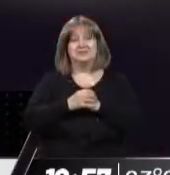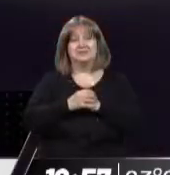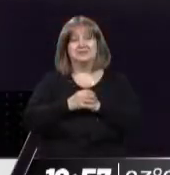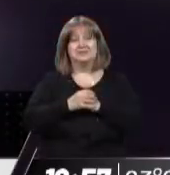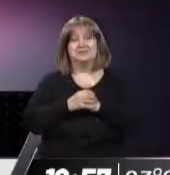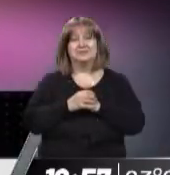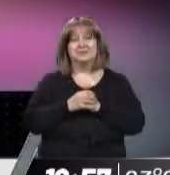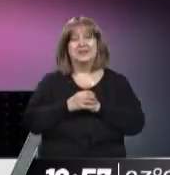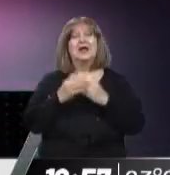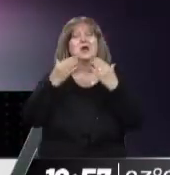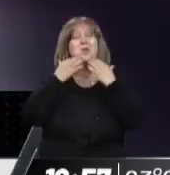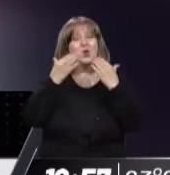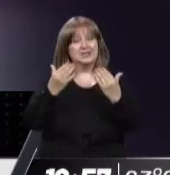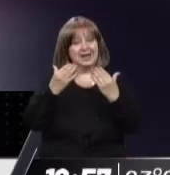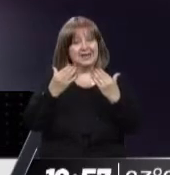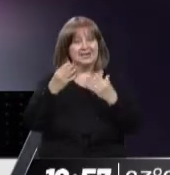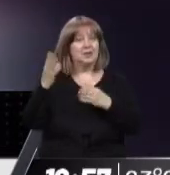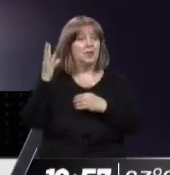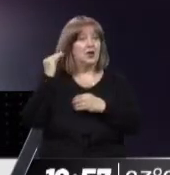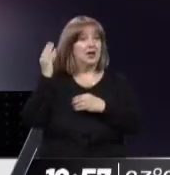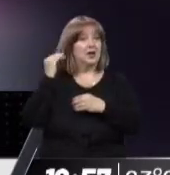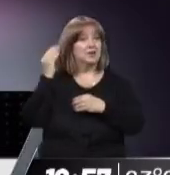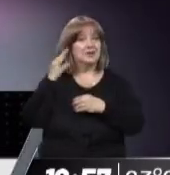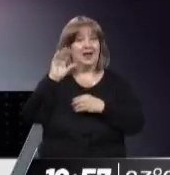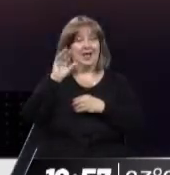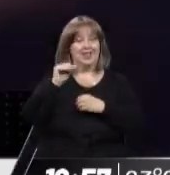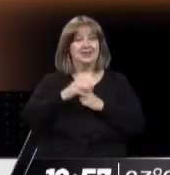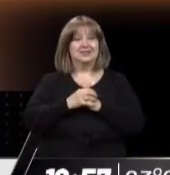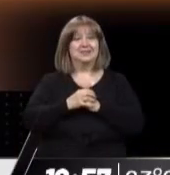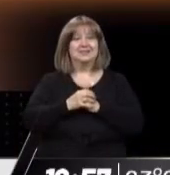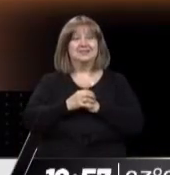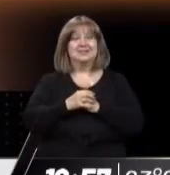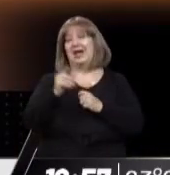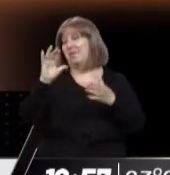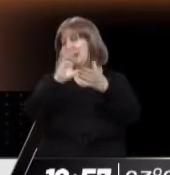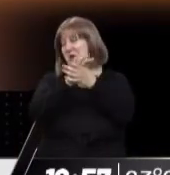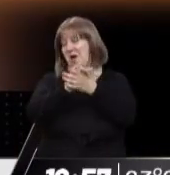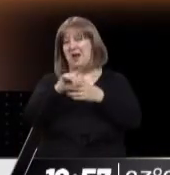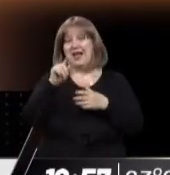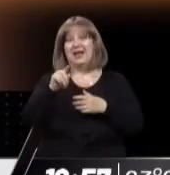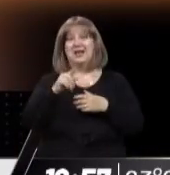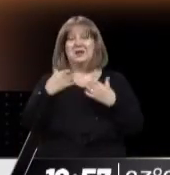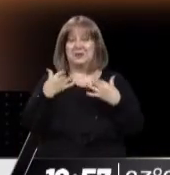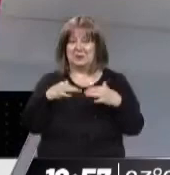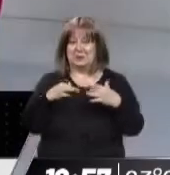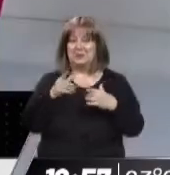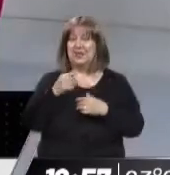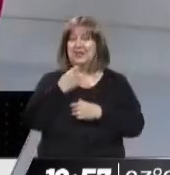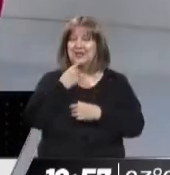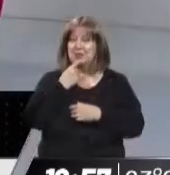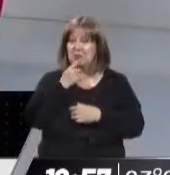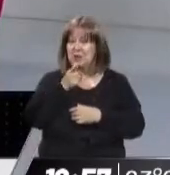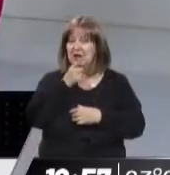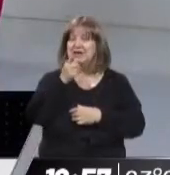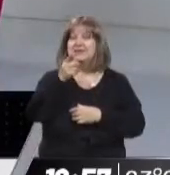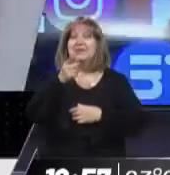ahora sí, muchas gracias por escuchar. Adiós. Es muy bueno. Ah, no, es pero Sofía, bueno. Yo estoy viendo a esta nena.